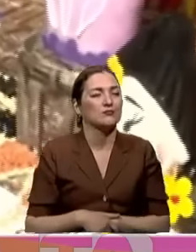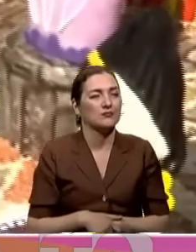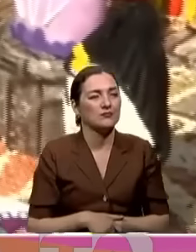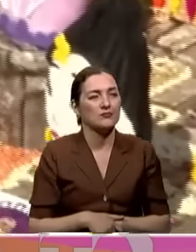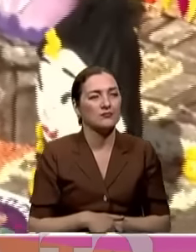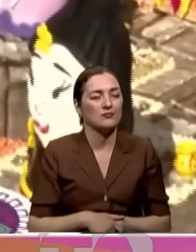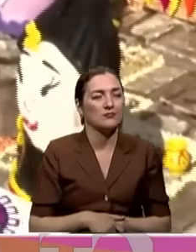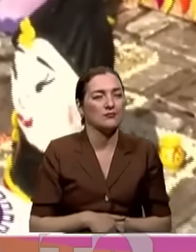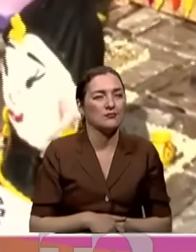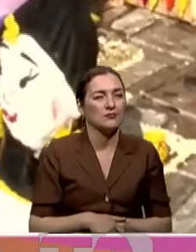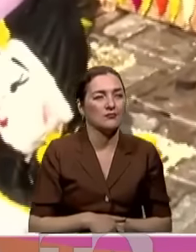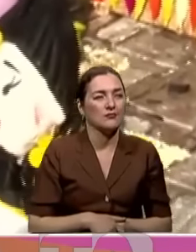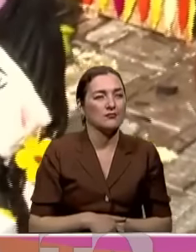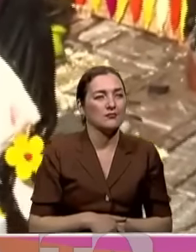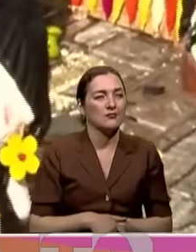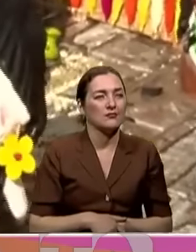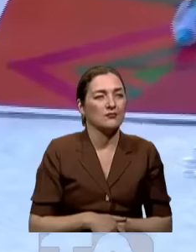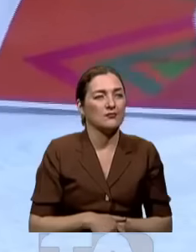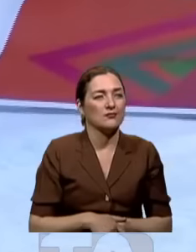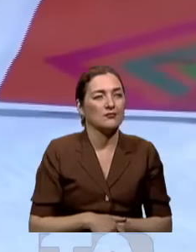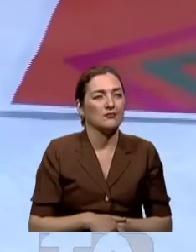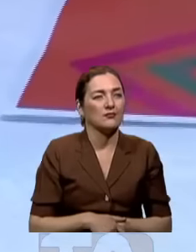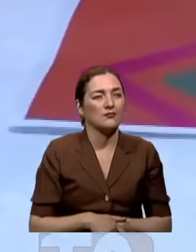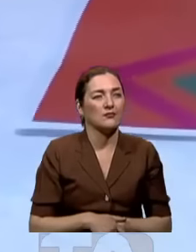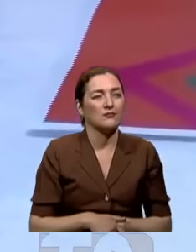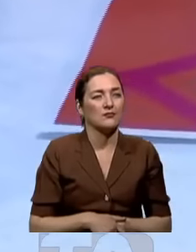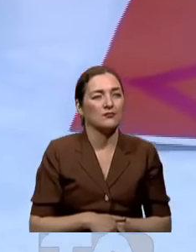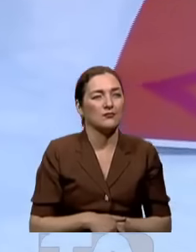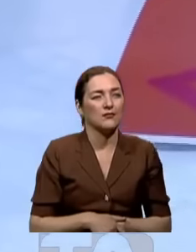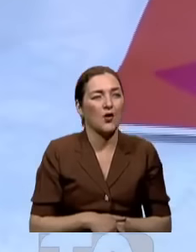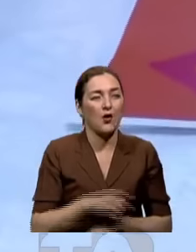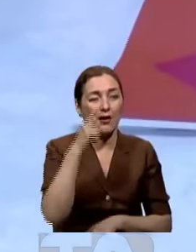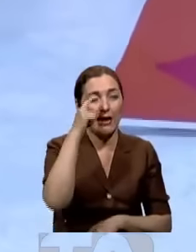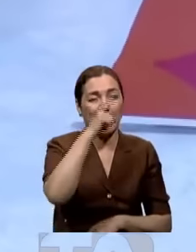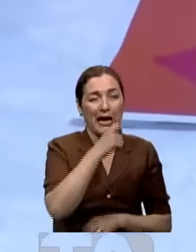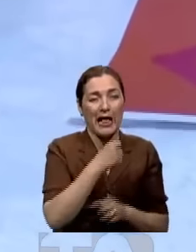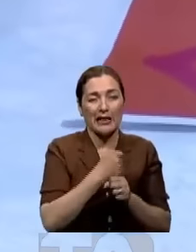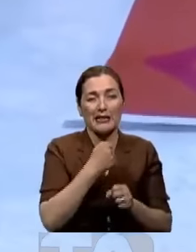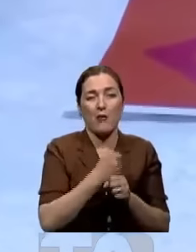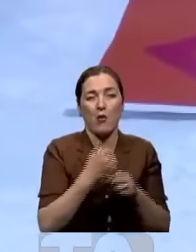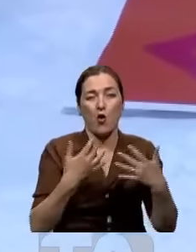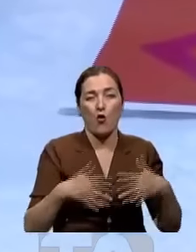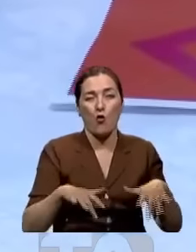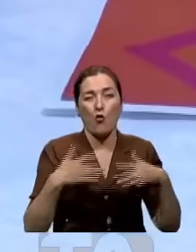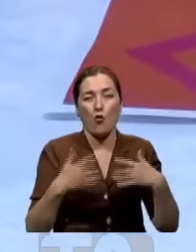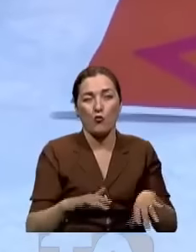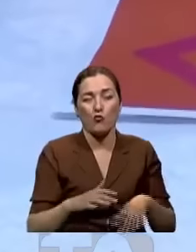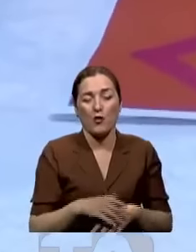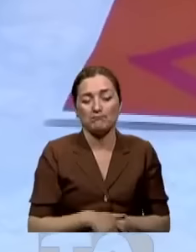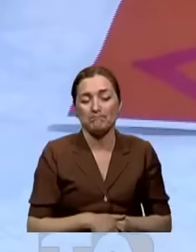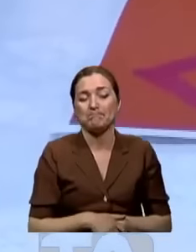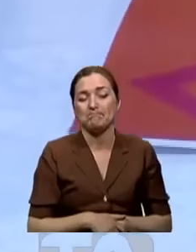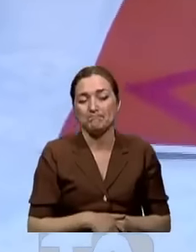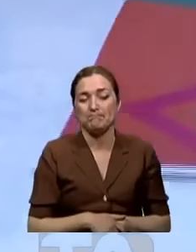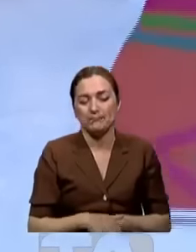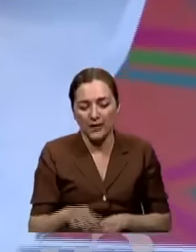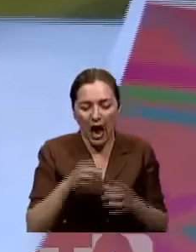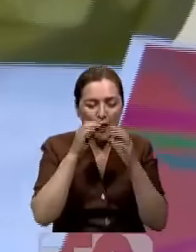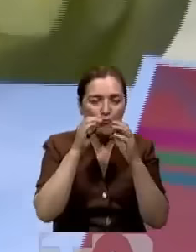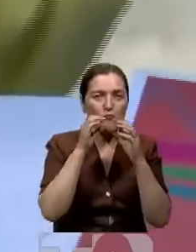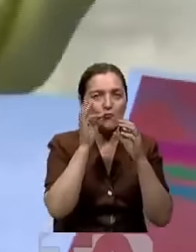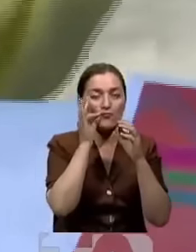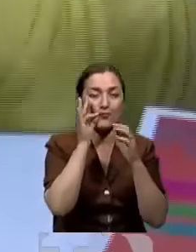Wow, realmente bastante laborioso realizar esta guagua de pan. Sin duda se escucha, es todo un deleite al paladar lo que